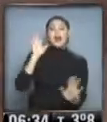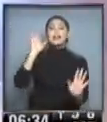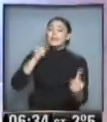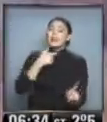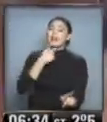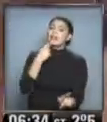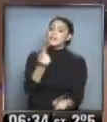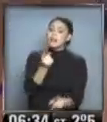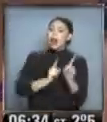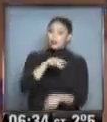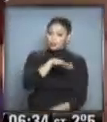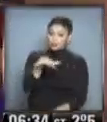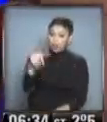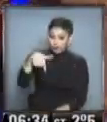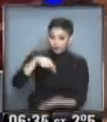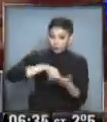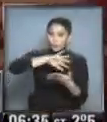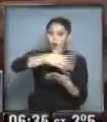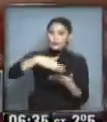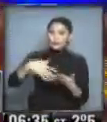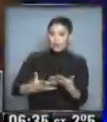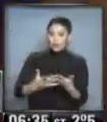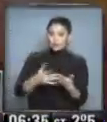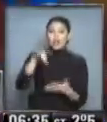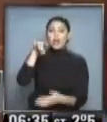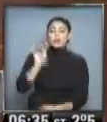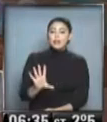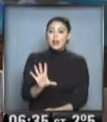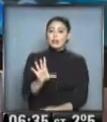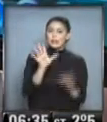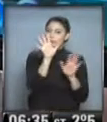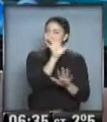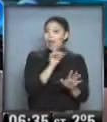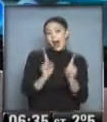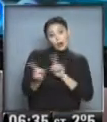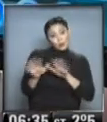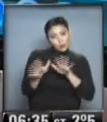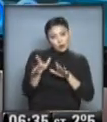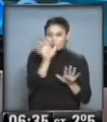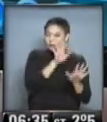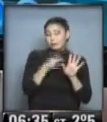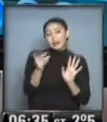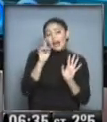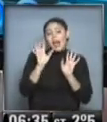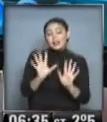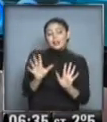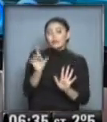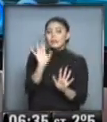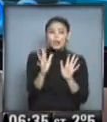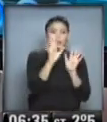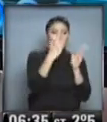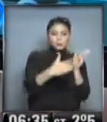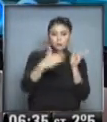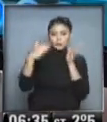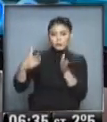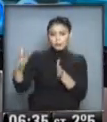que en algunas zonas de la provincia de Buenos Aires, solamente algunas, hay nieblas. Vayan con atención porque son bancos de niebla que